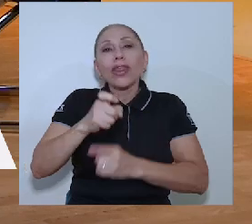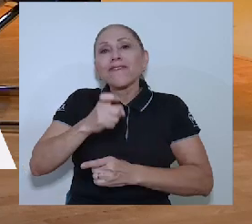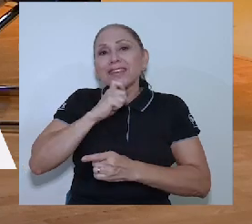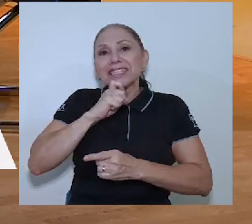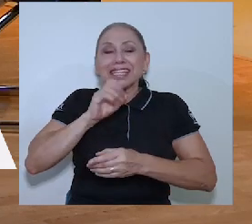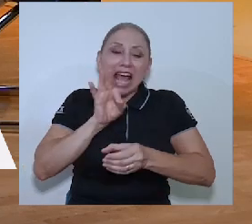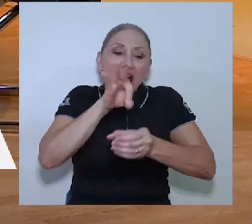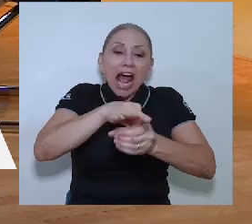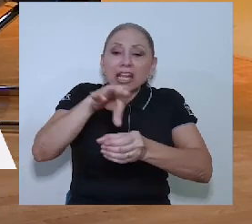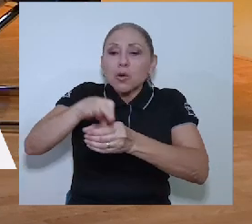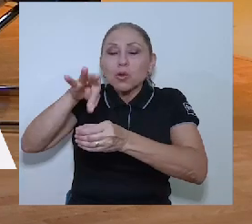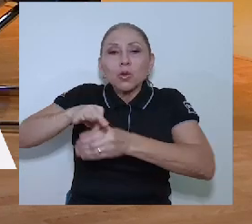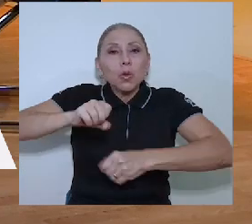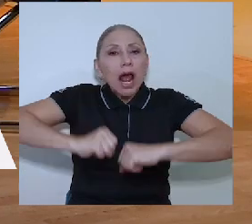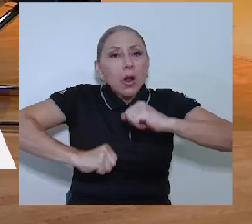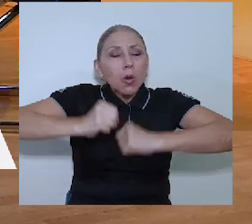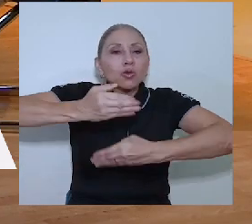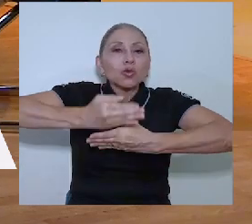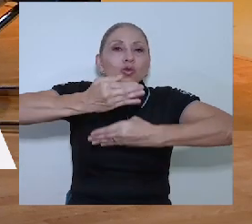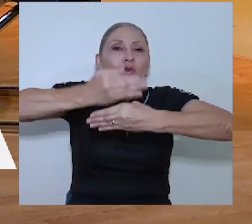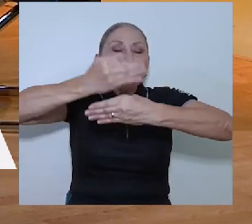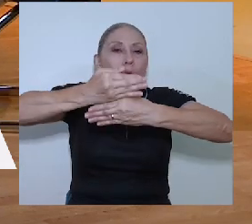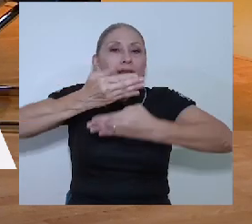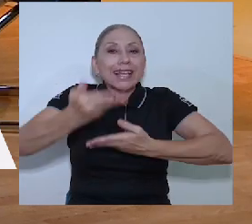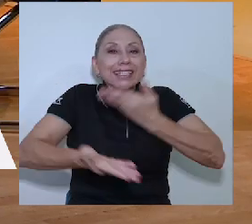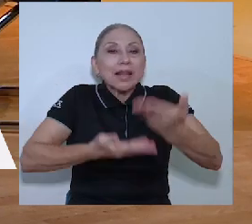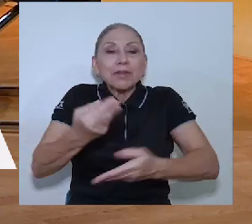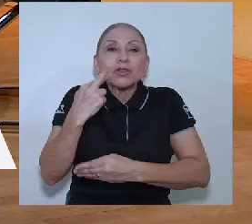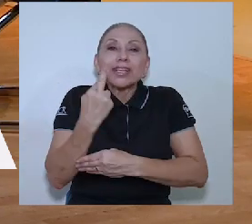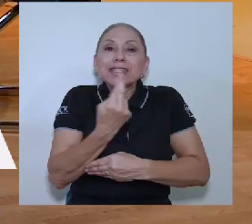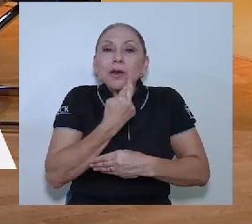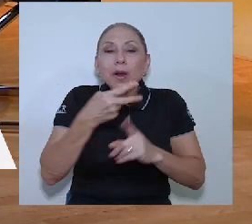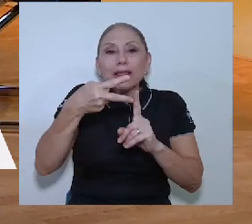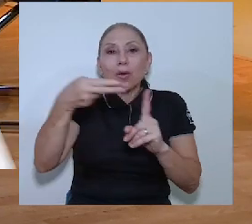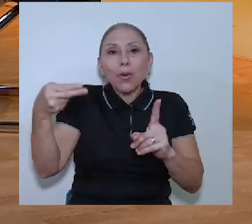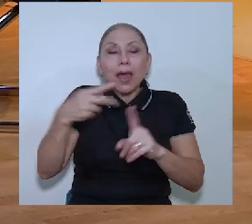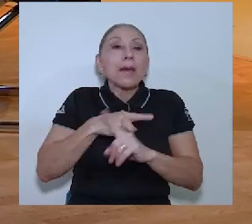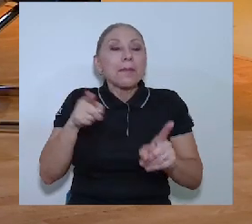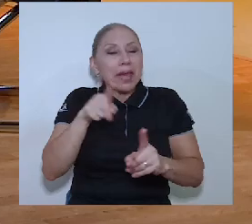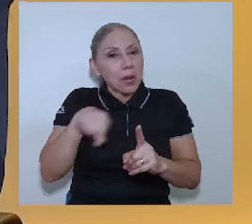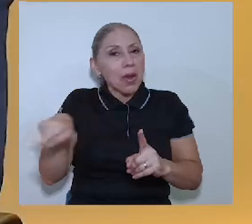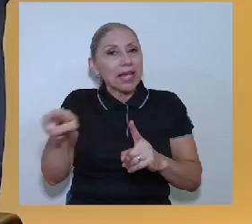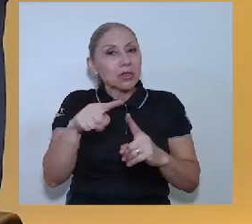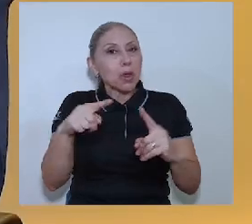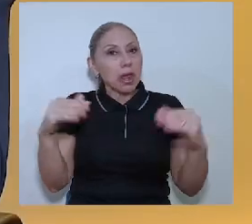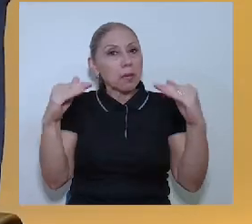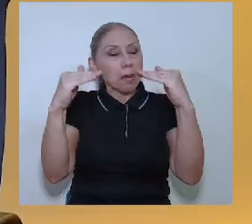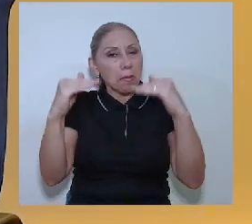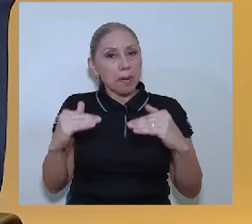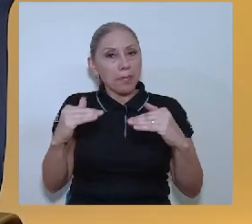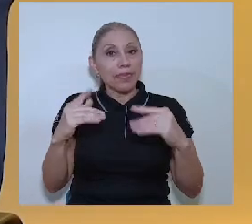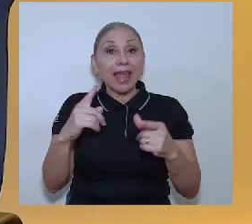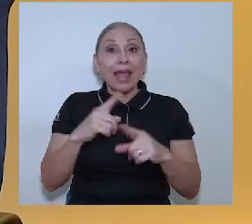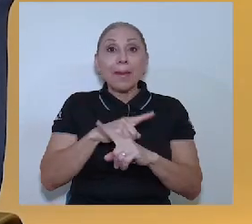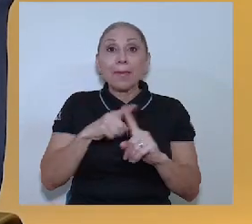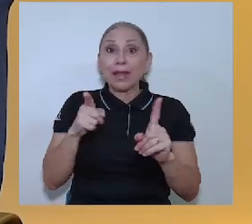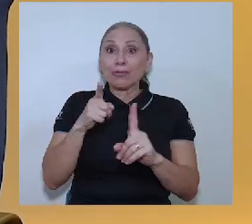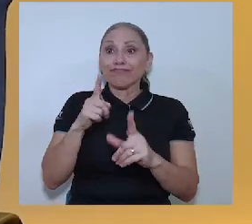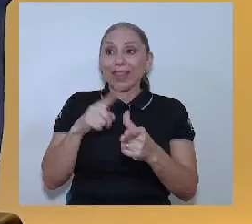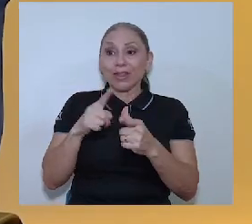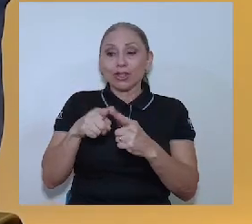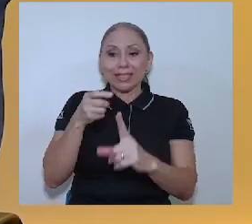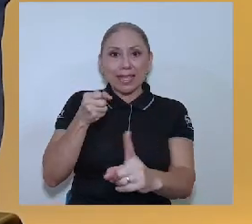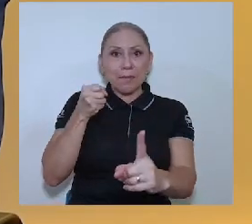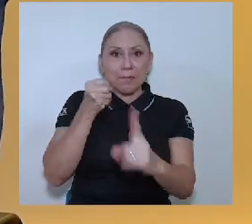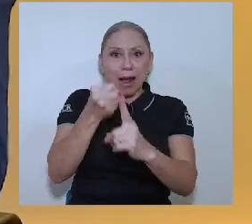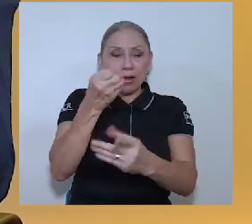servicios de restaurantes y hotelerías, pero servicios de bajo nivel. Entonces, el impacto sobre la economía estadounidense